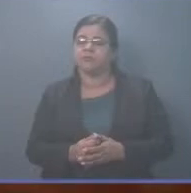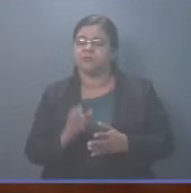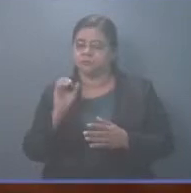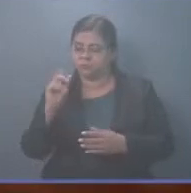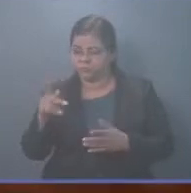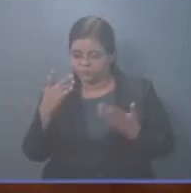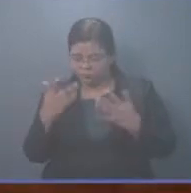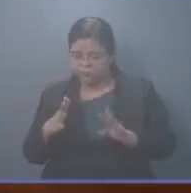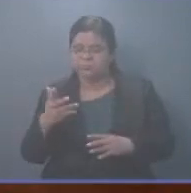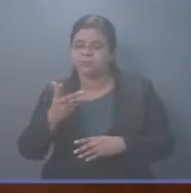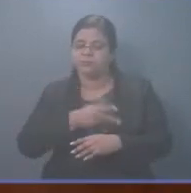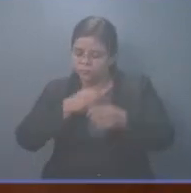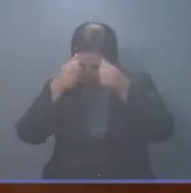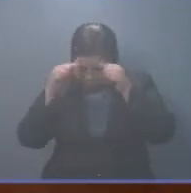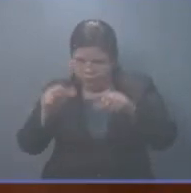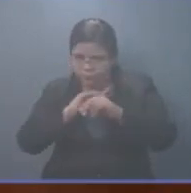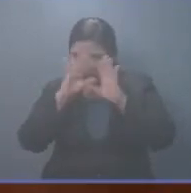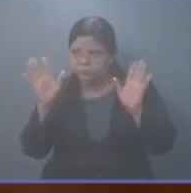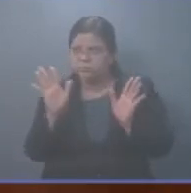queda ya completamente claro.